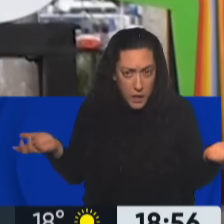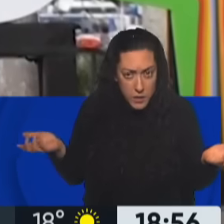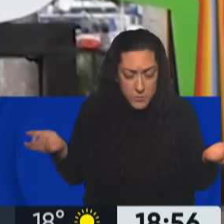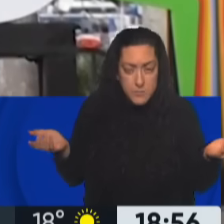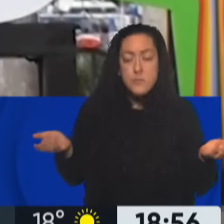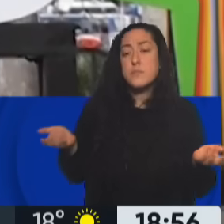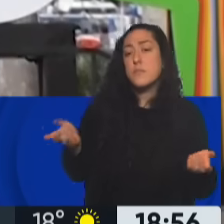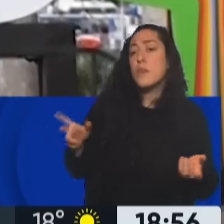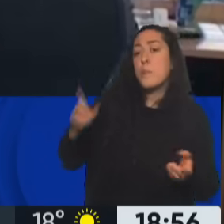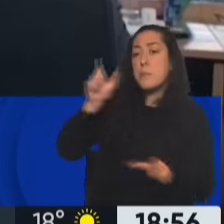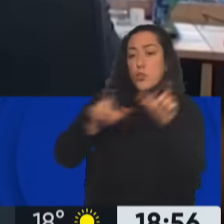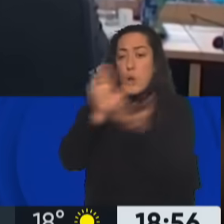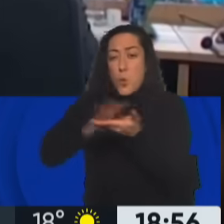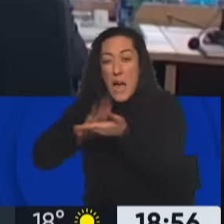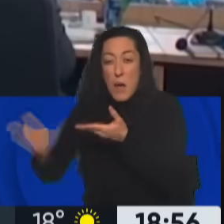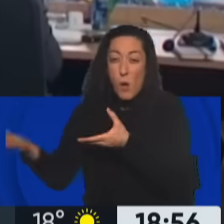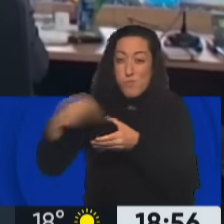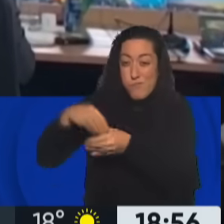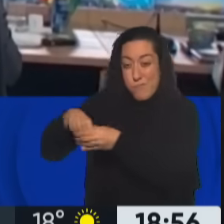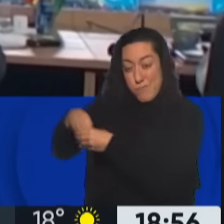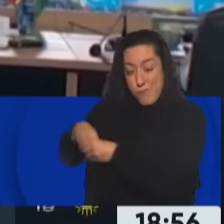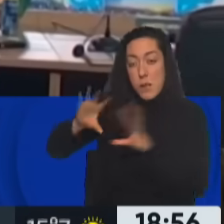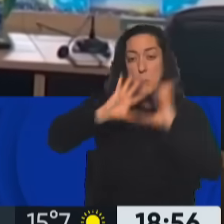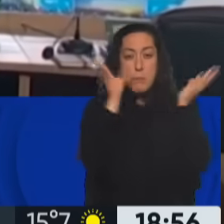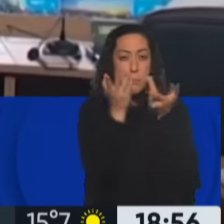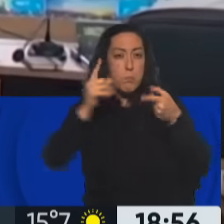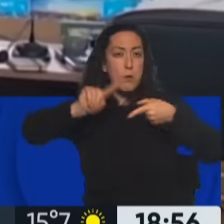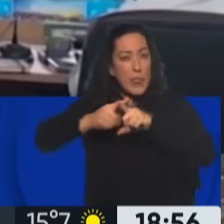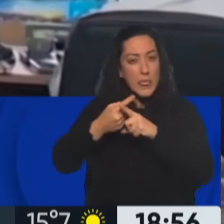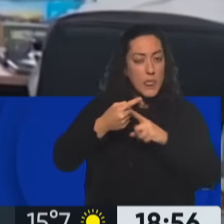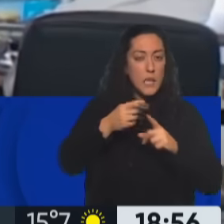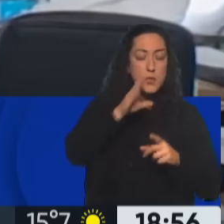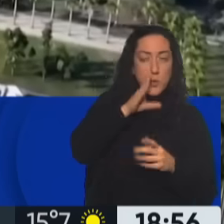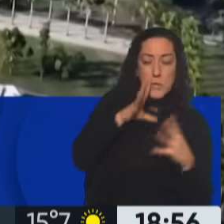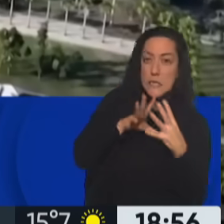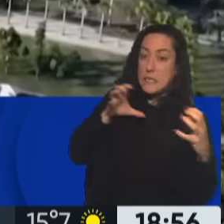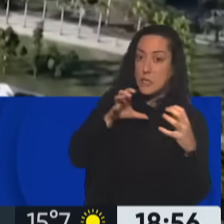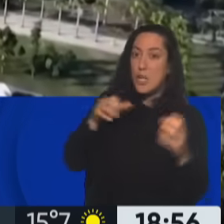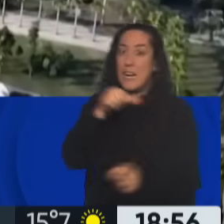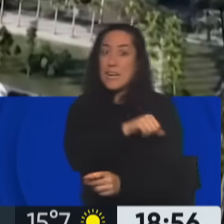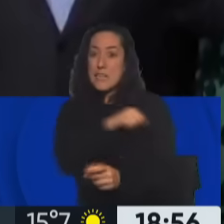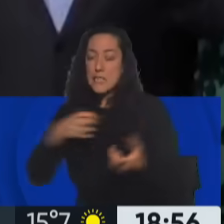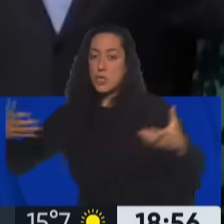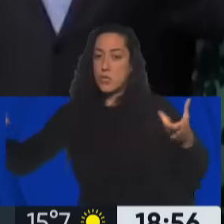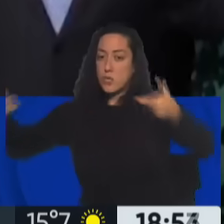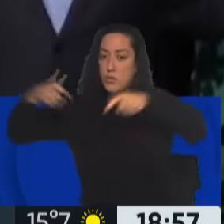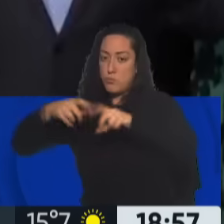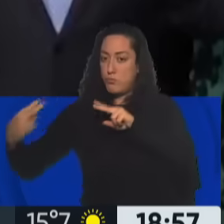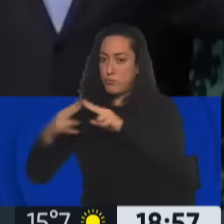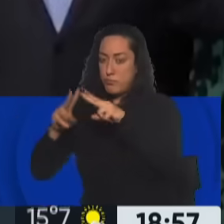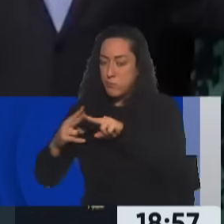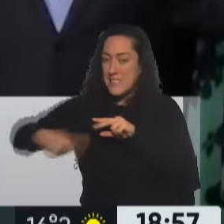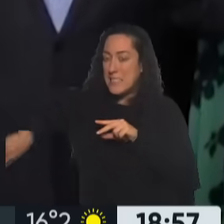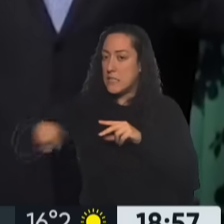nuevos integrantes y en plena tensión geopolítica con Estados Unidos, la cumbre de los BRICS en Río cerró con la cada vez más fuerte